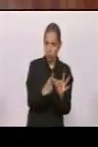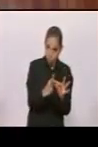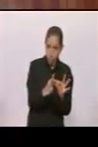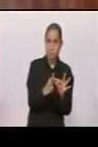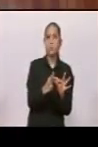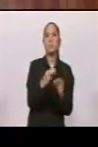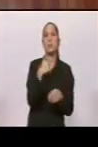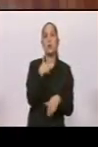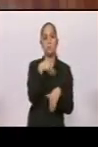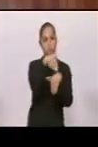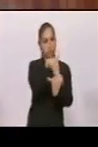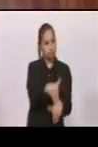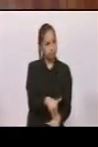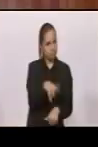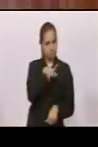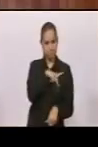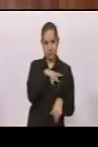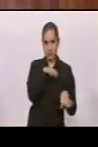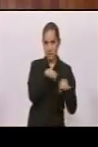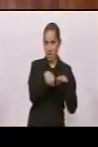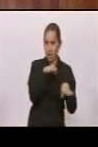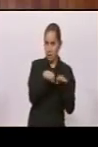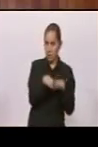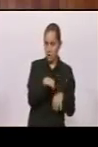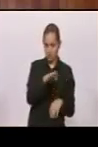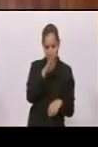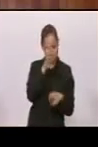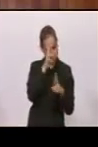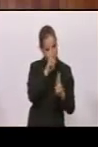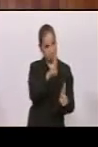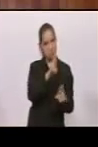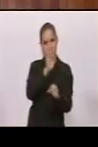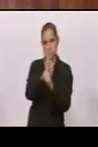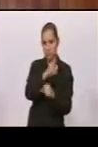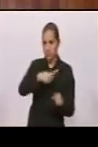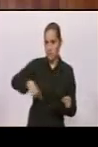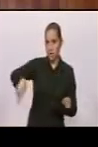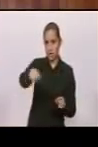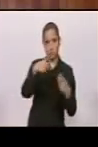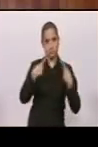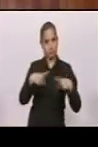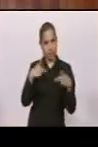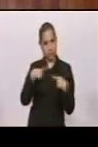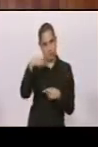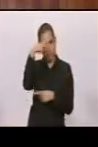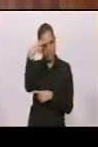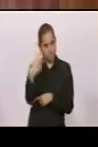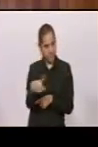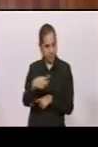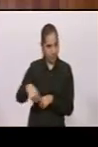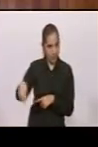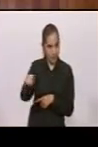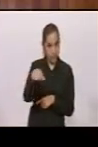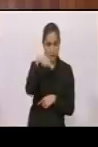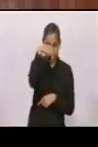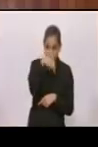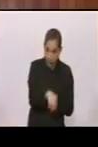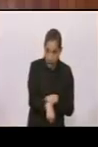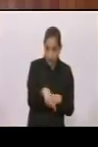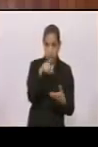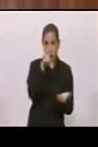indeclinable deber hacia las y los mexicanos. Aquí se rinden cuentas de